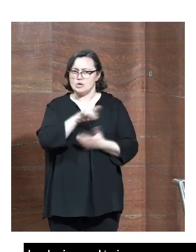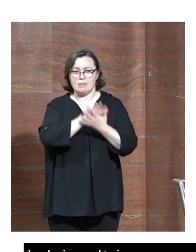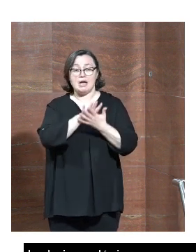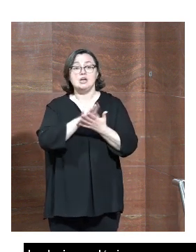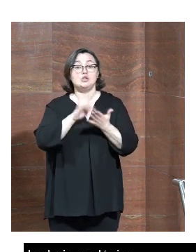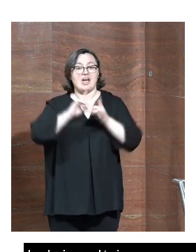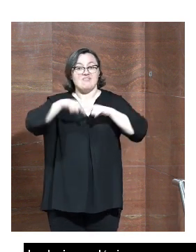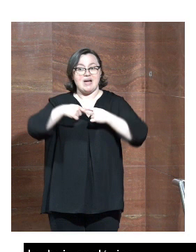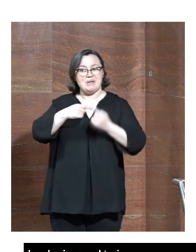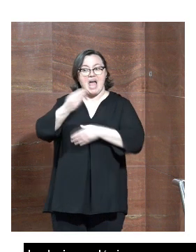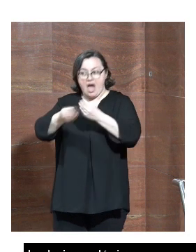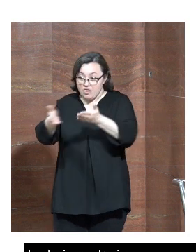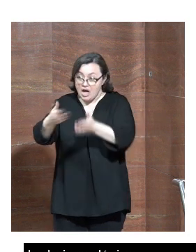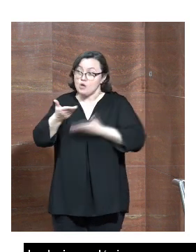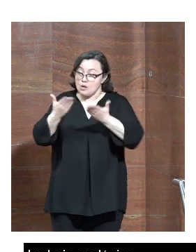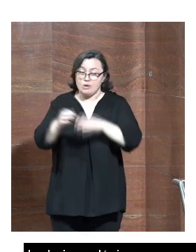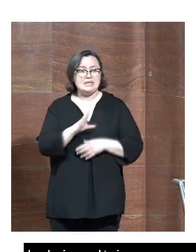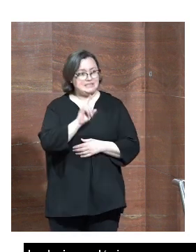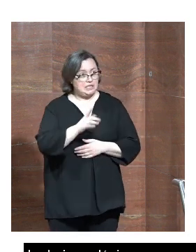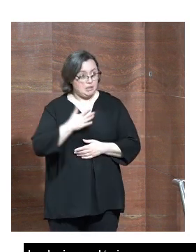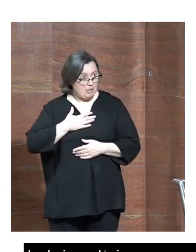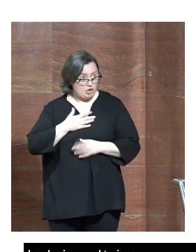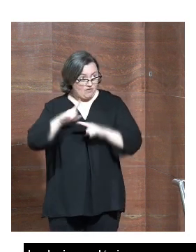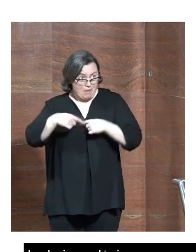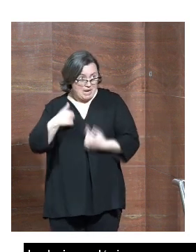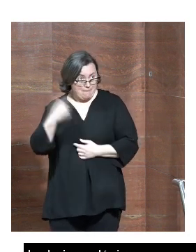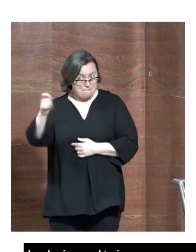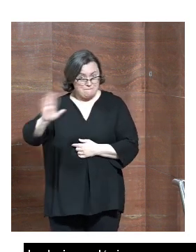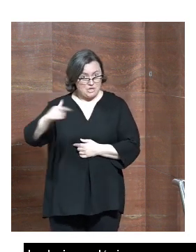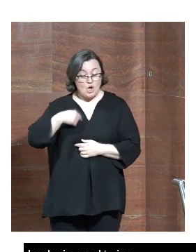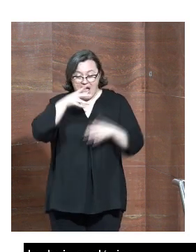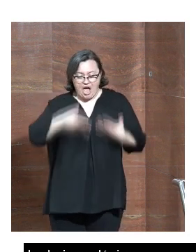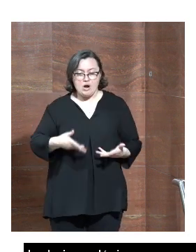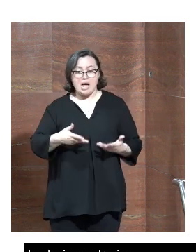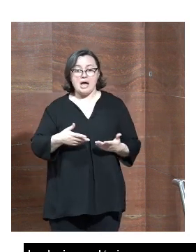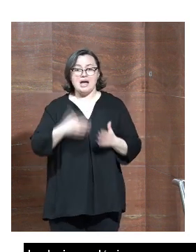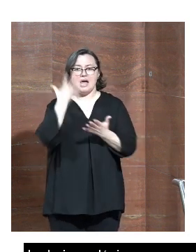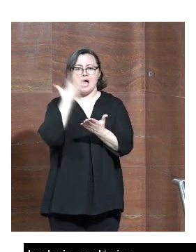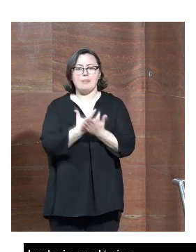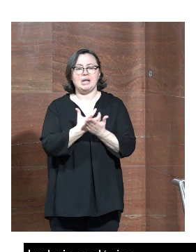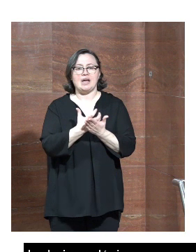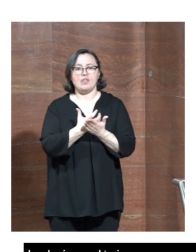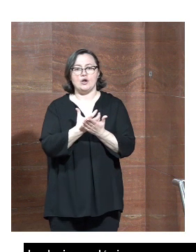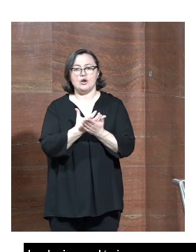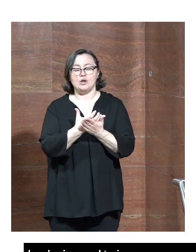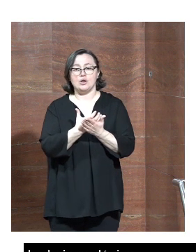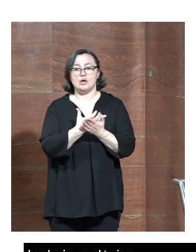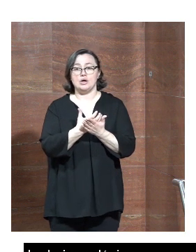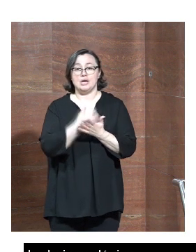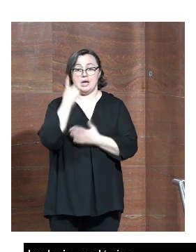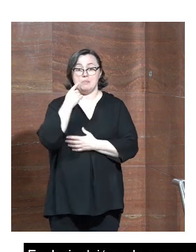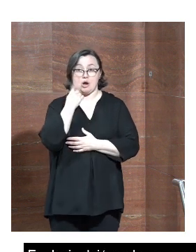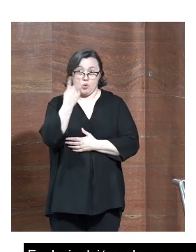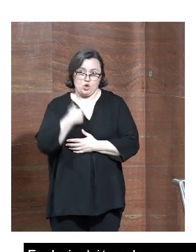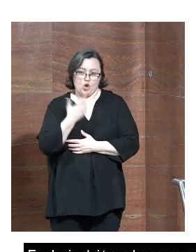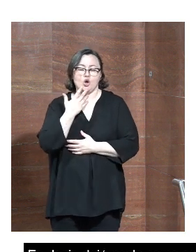que un familiar le puede ayudar perfectamente, pero yo les puedo asegurar que en estos momentos la aplicación de uno de los